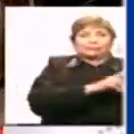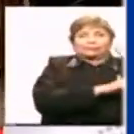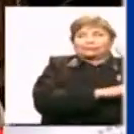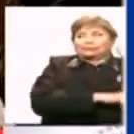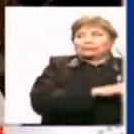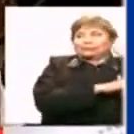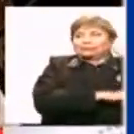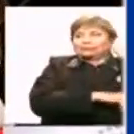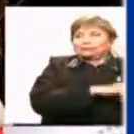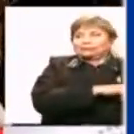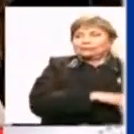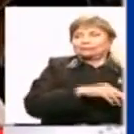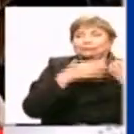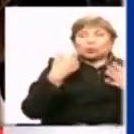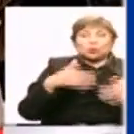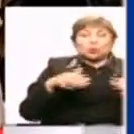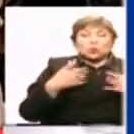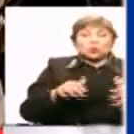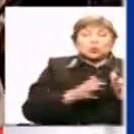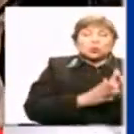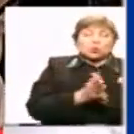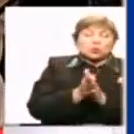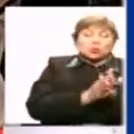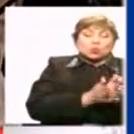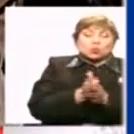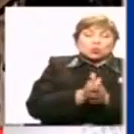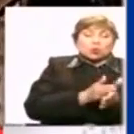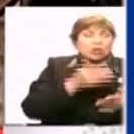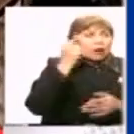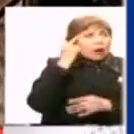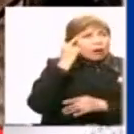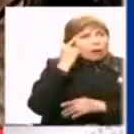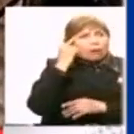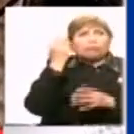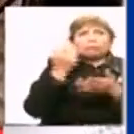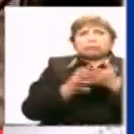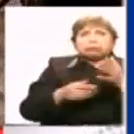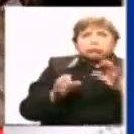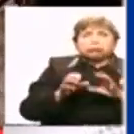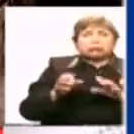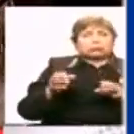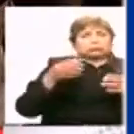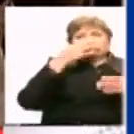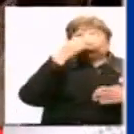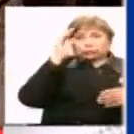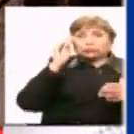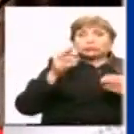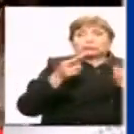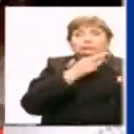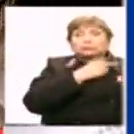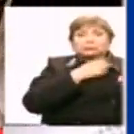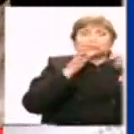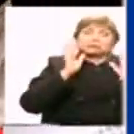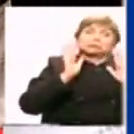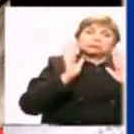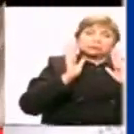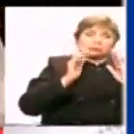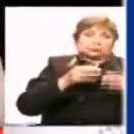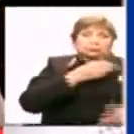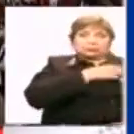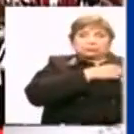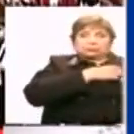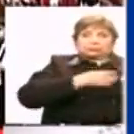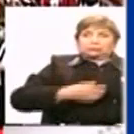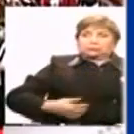del gobierno es hacerle frente a la pandemia. Se está teniendo una vacunación eficiente, yo creo que hay que mejorarla. Imagínate el